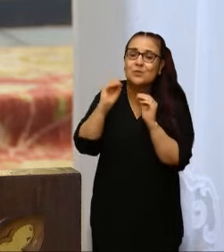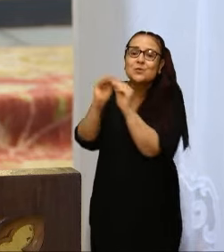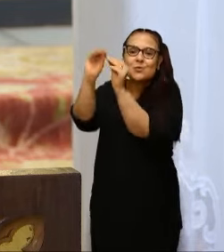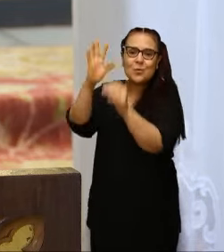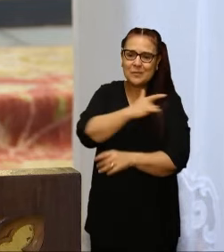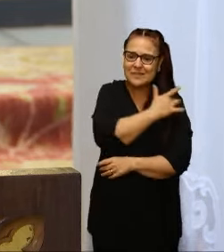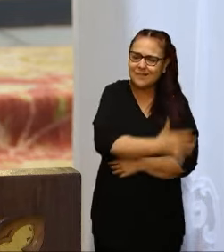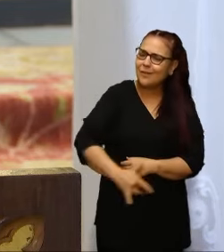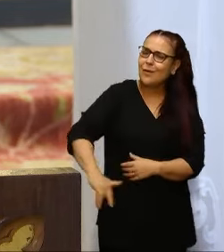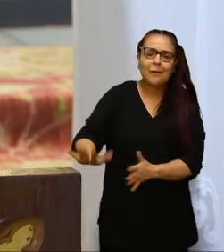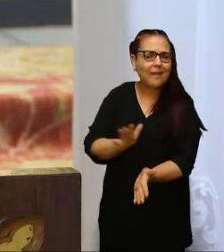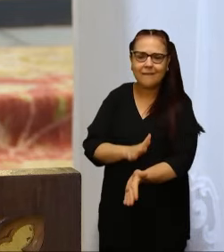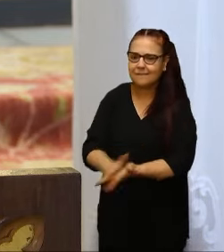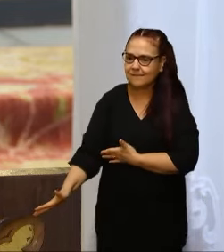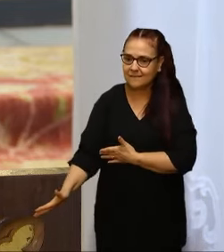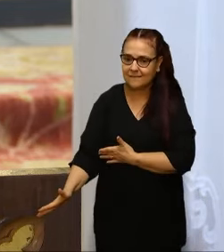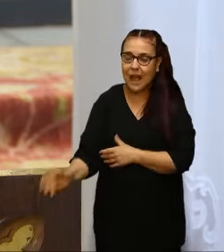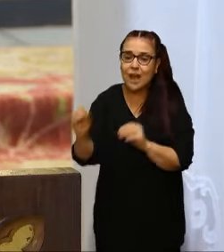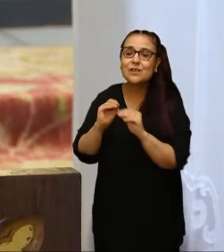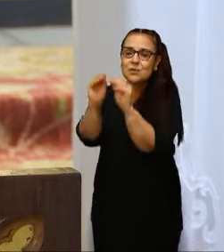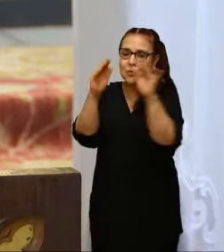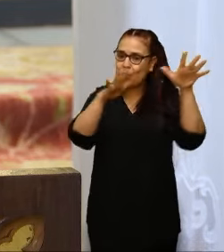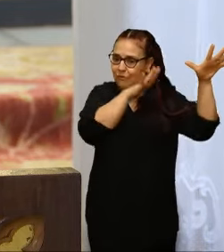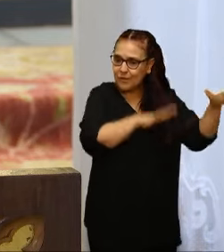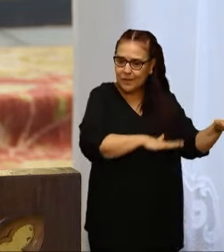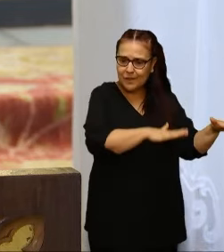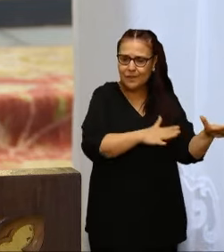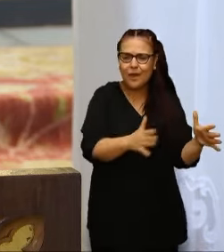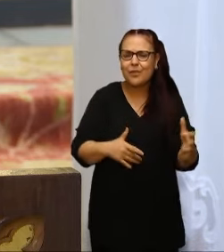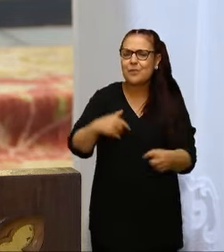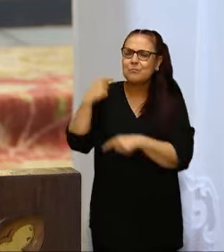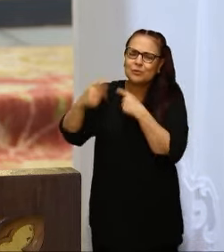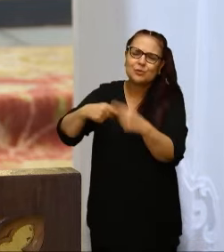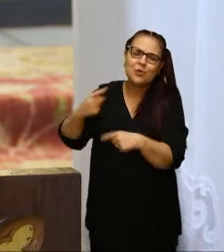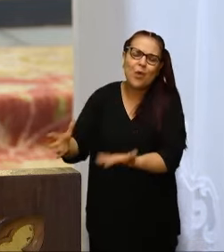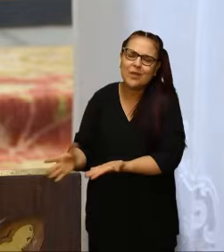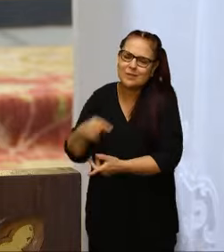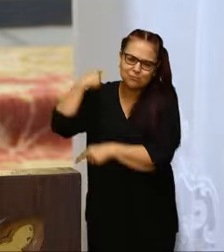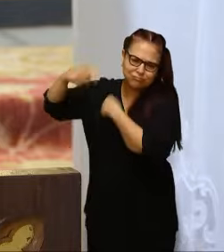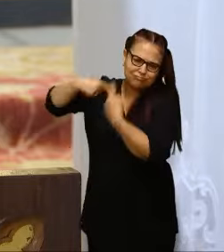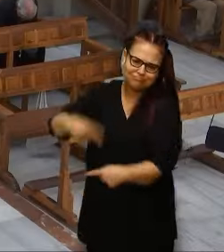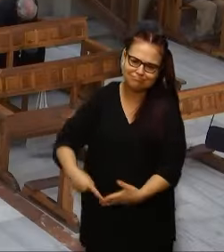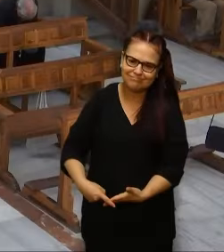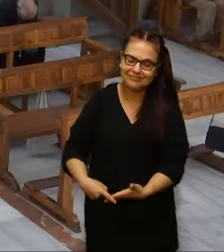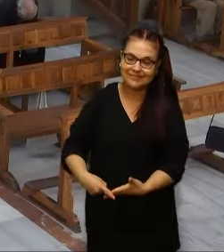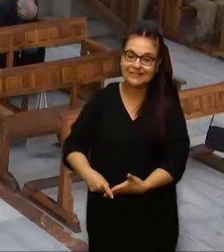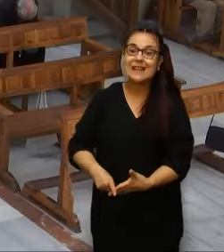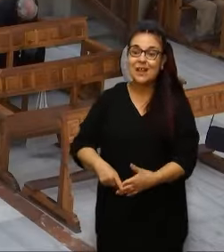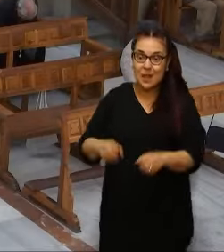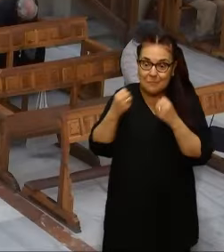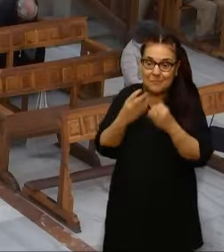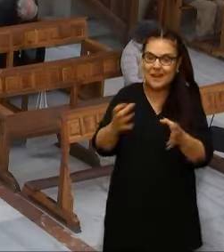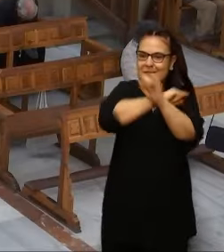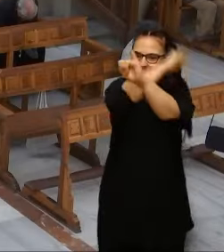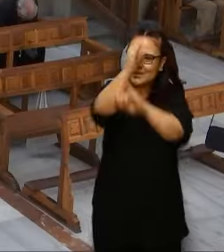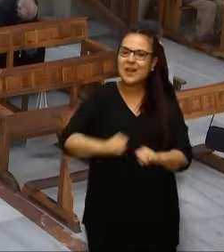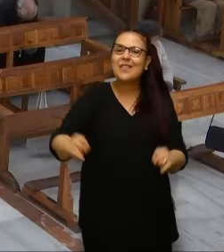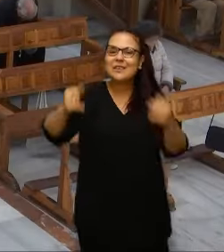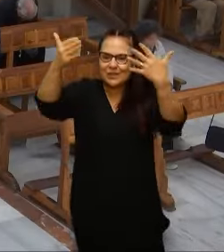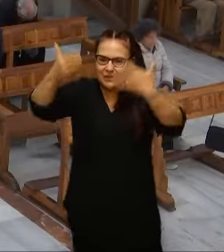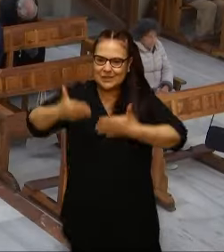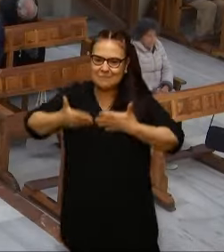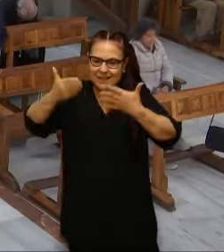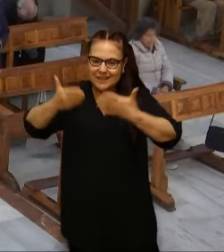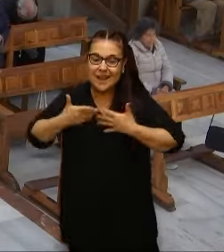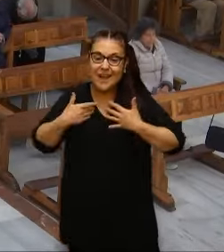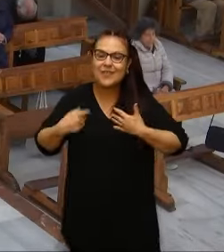misericordia es eterna, su fidelidad por todas las edades. Bienaventurados los invitados al